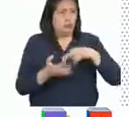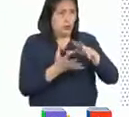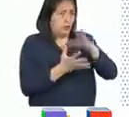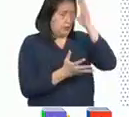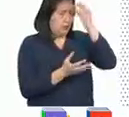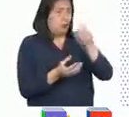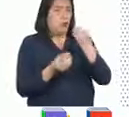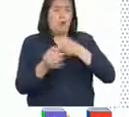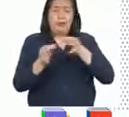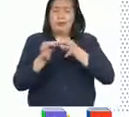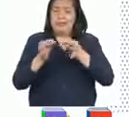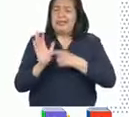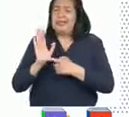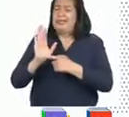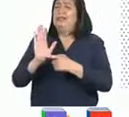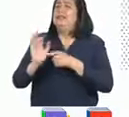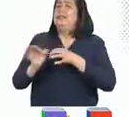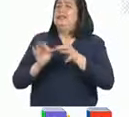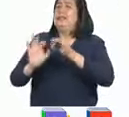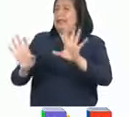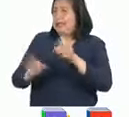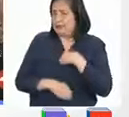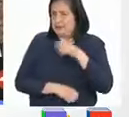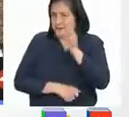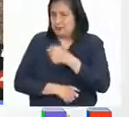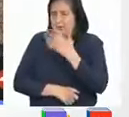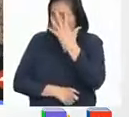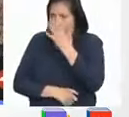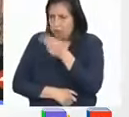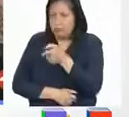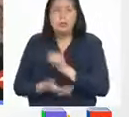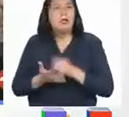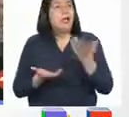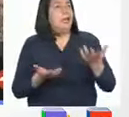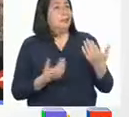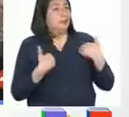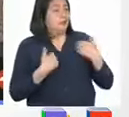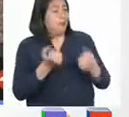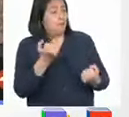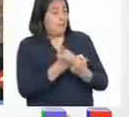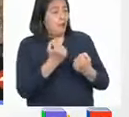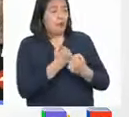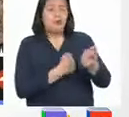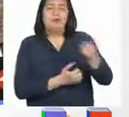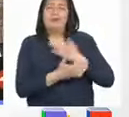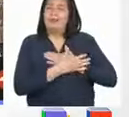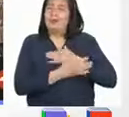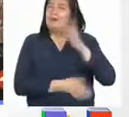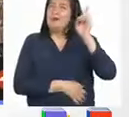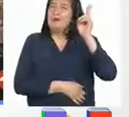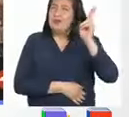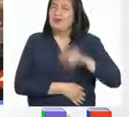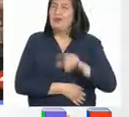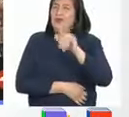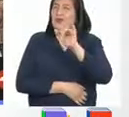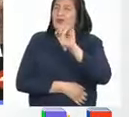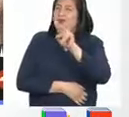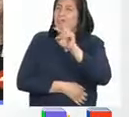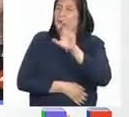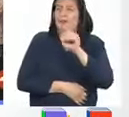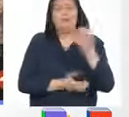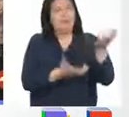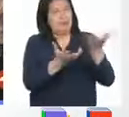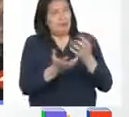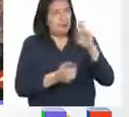aprenderemos cómo presentar esta información de manera clara y atractiva. Y para ello contaremos con el apoyo de nuestro querido profesor Gustavo.